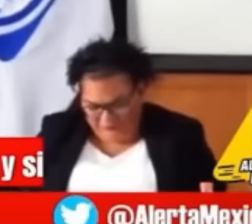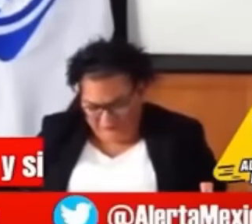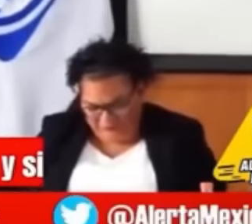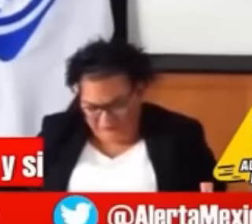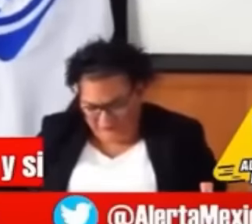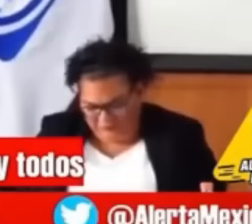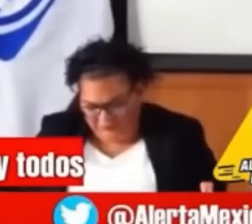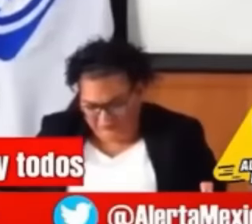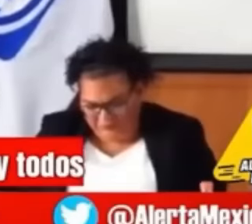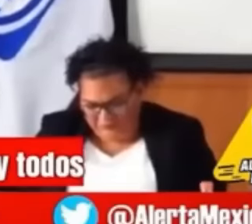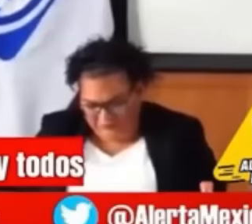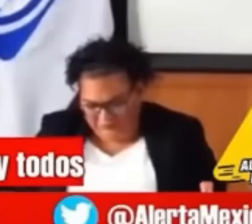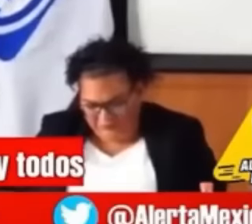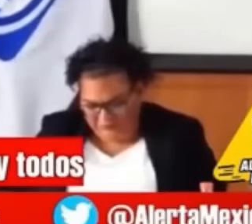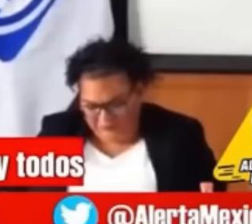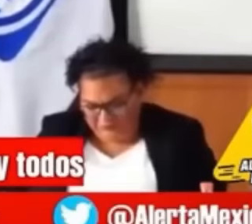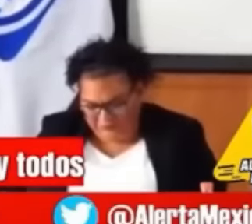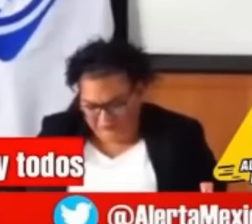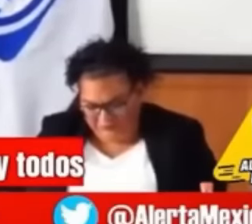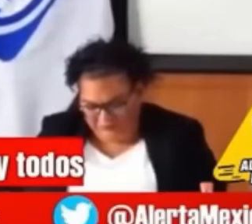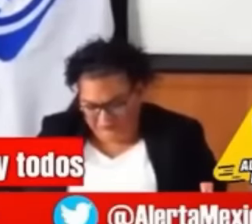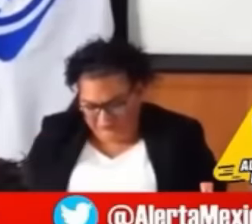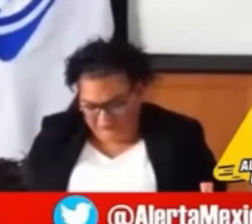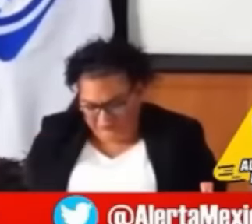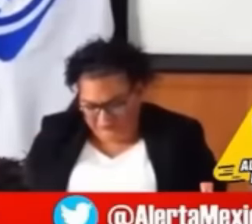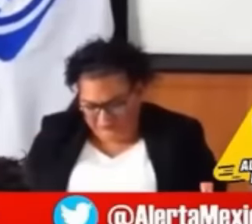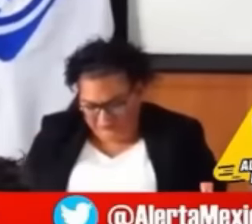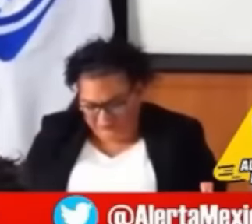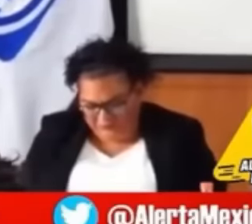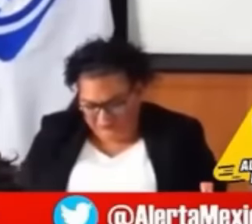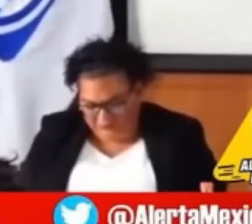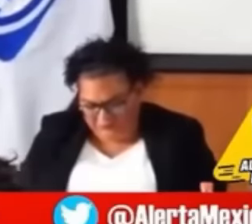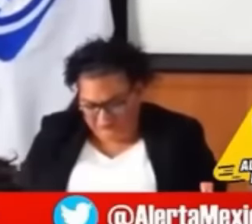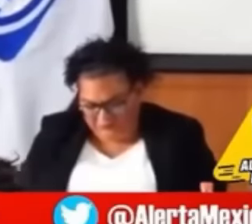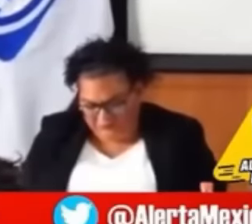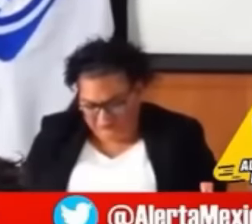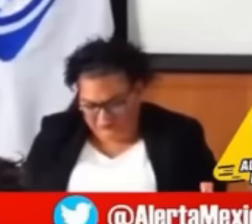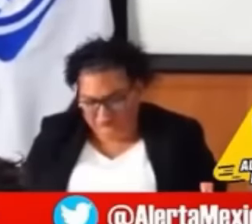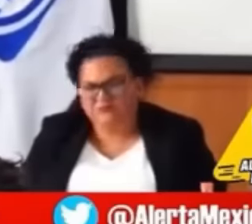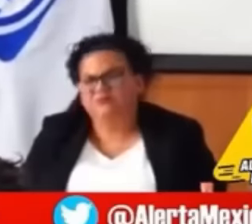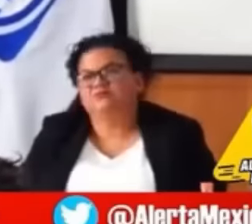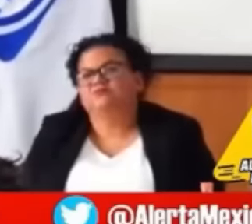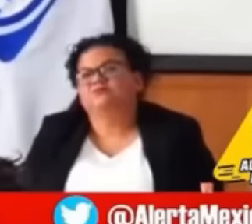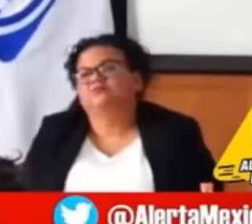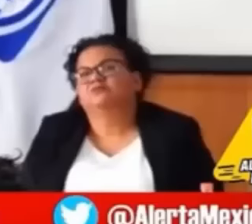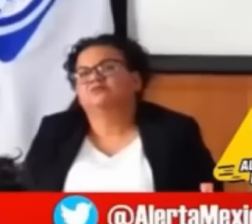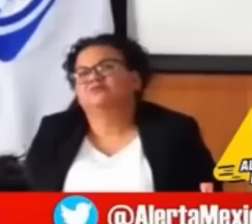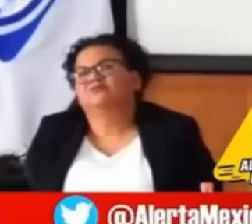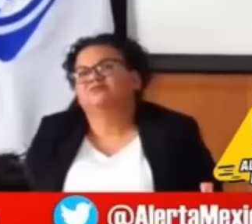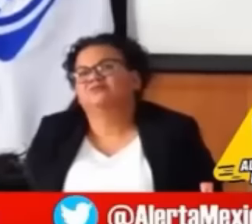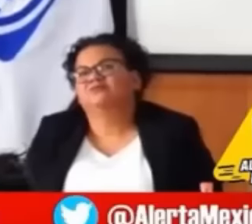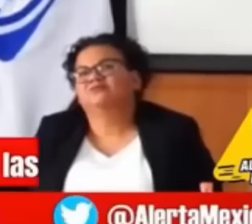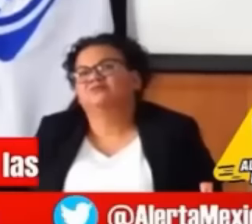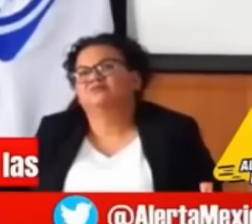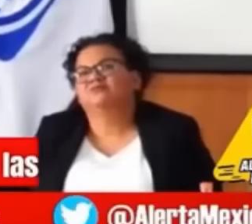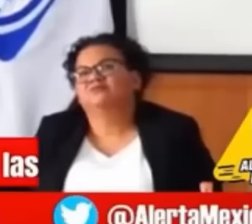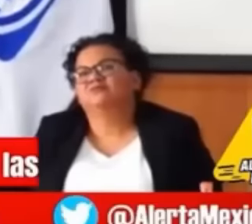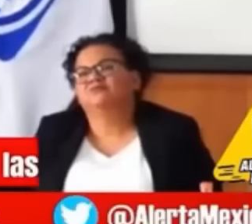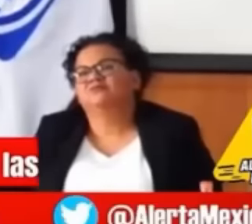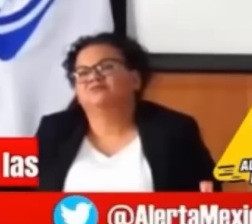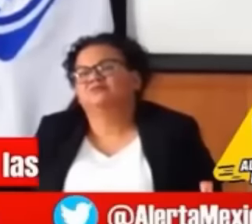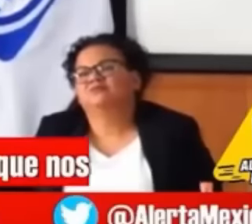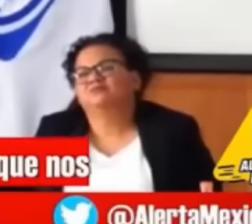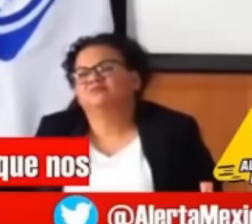digo, y si me lo permiten, a nombre de todas y todos nosotros, ella hoy dijo que a ella